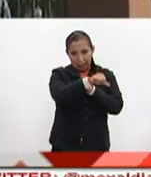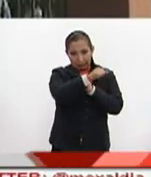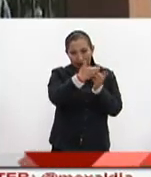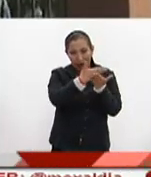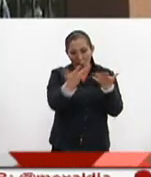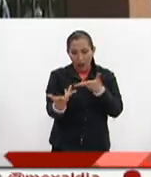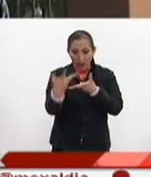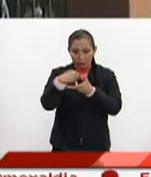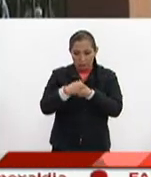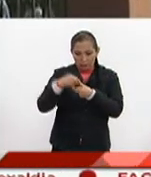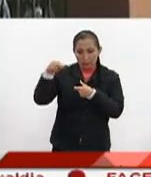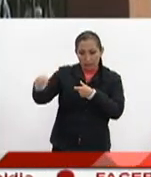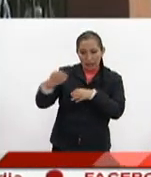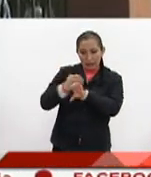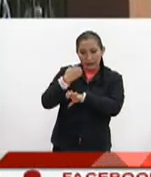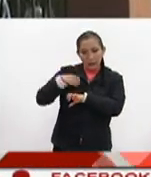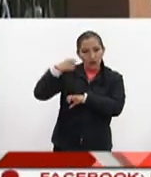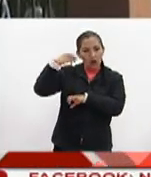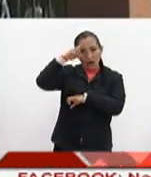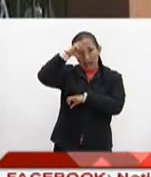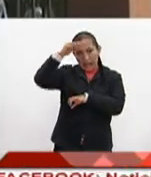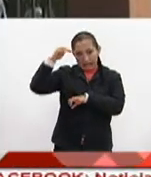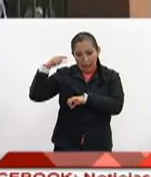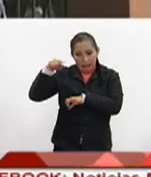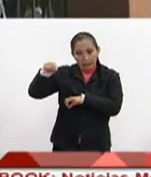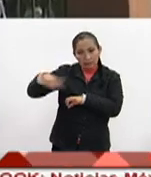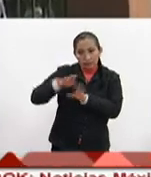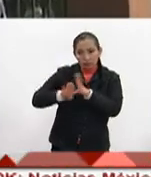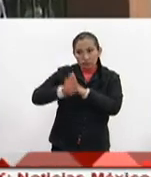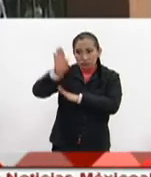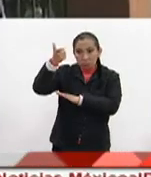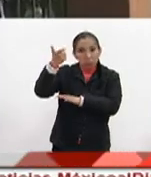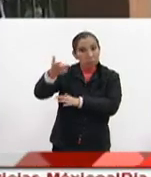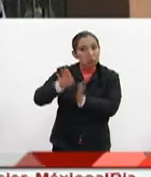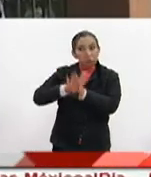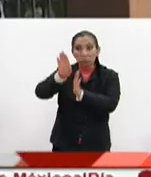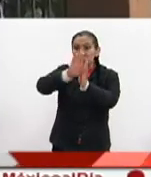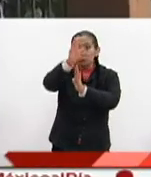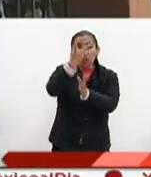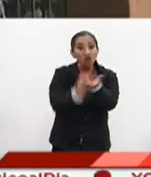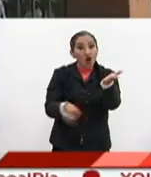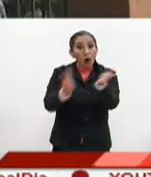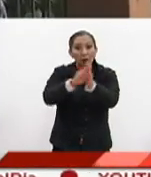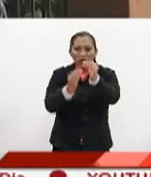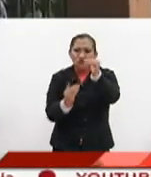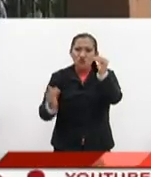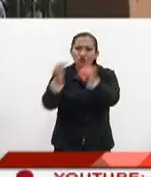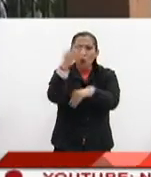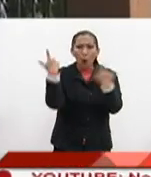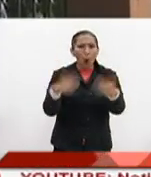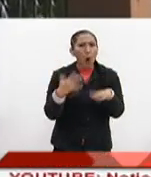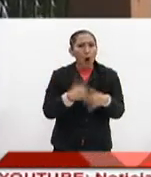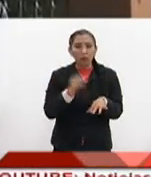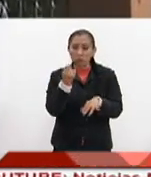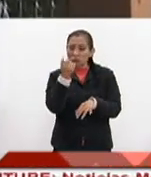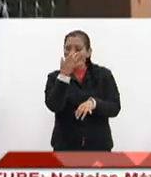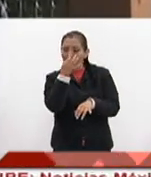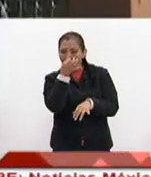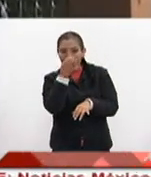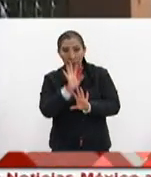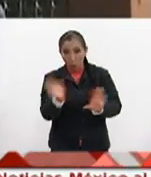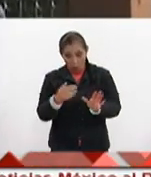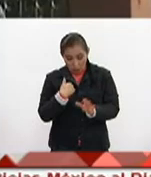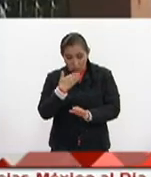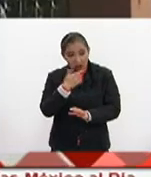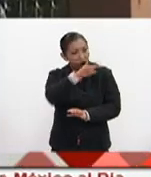se ha incorporado el estado de Nayarit, crecen económicamente al doble, lo cual no es una cosa menor, que